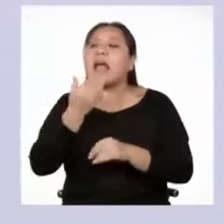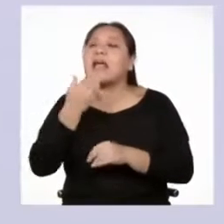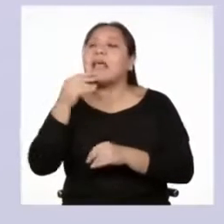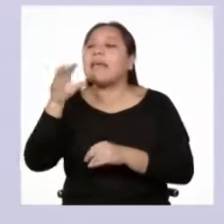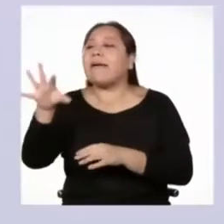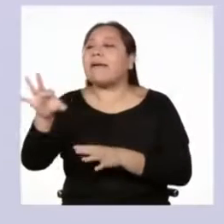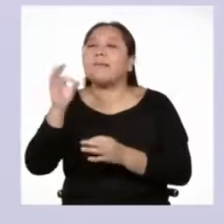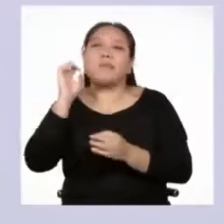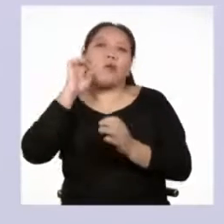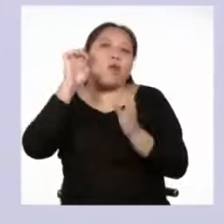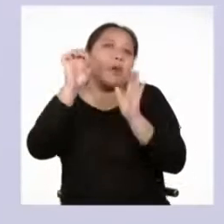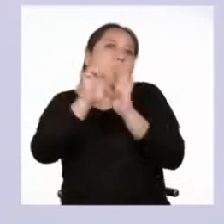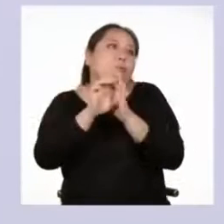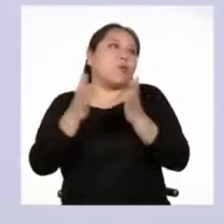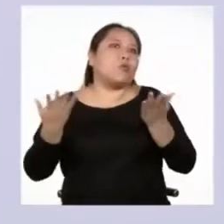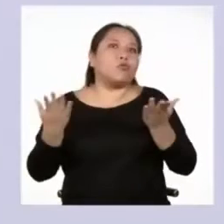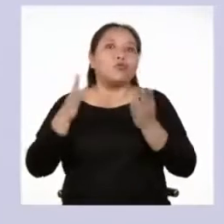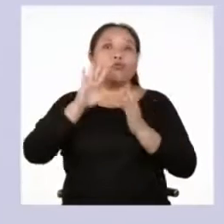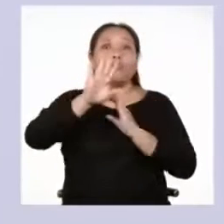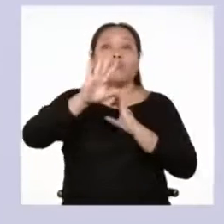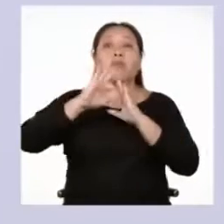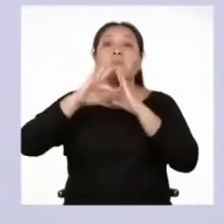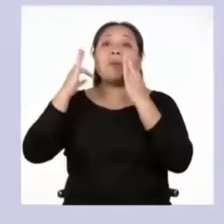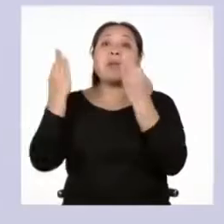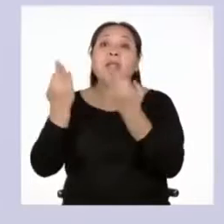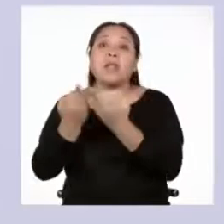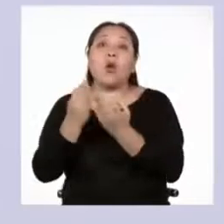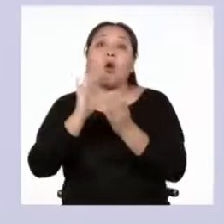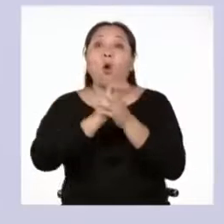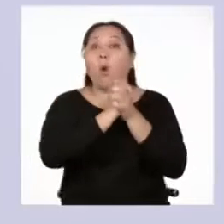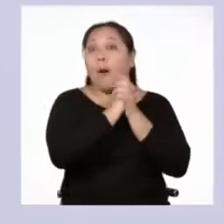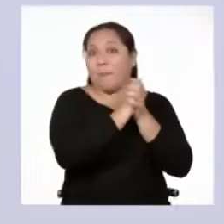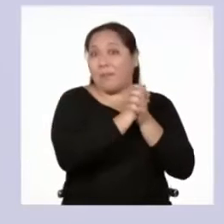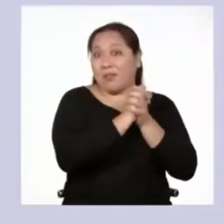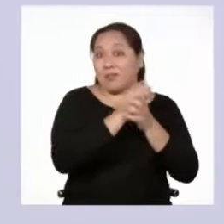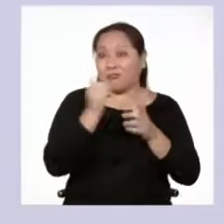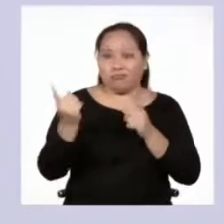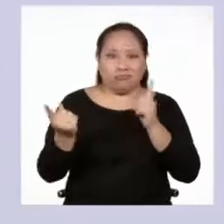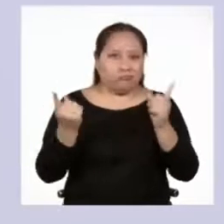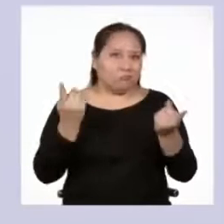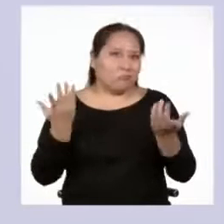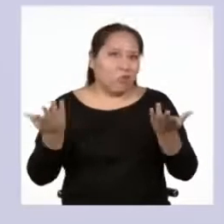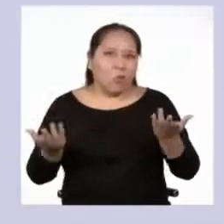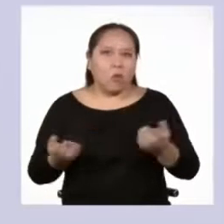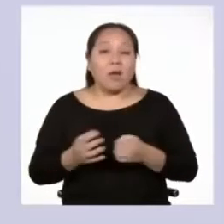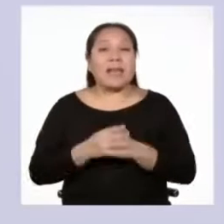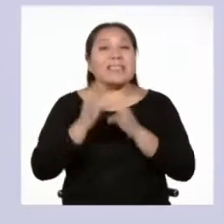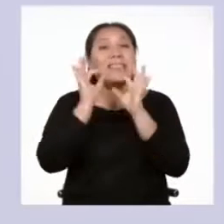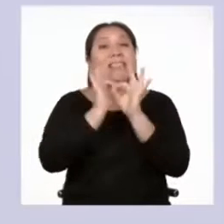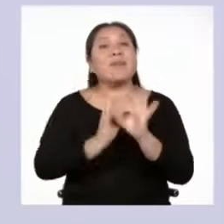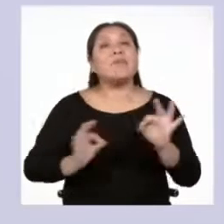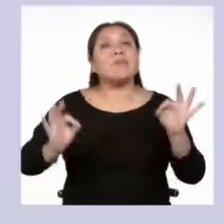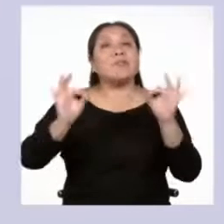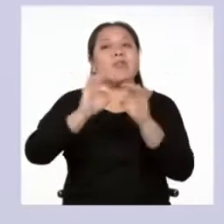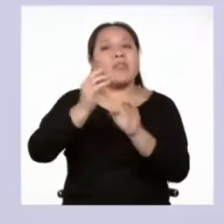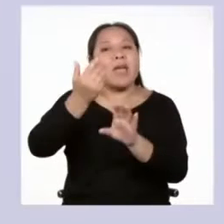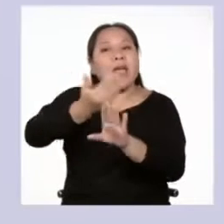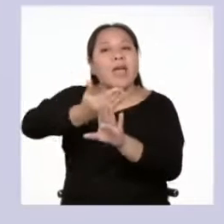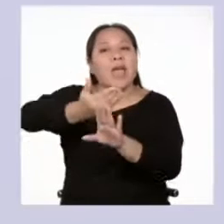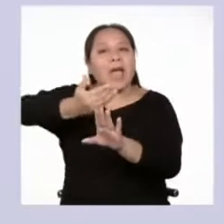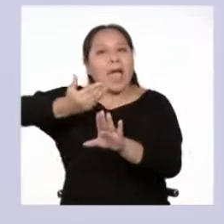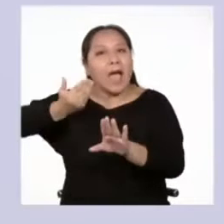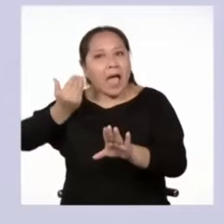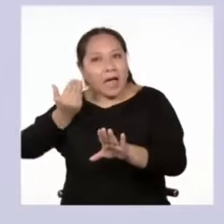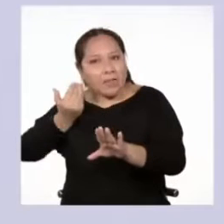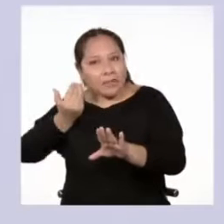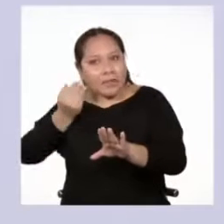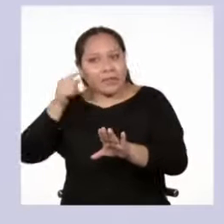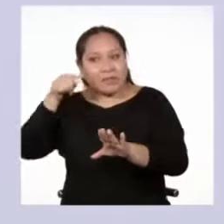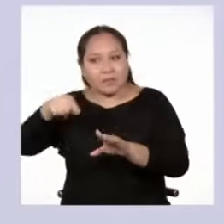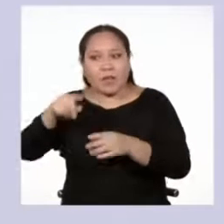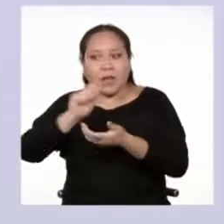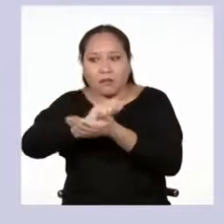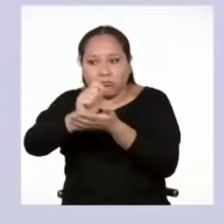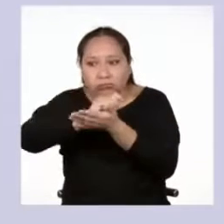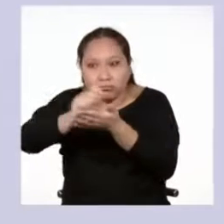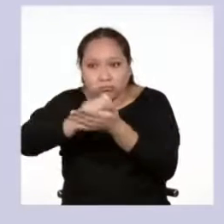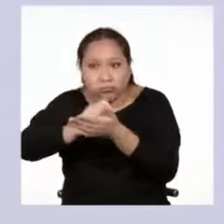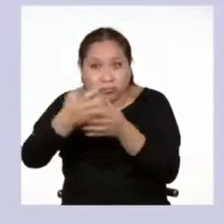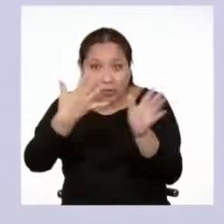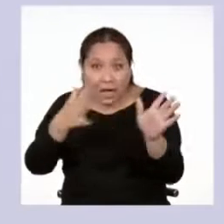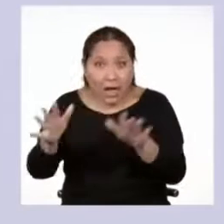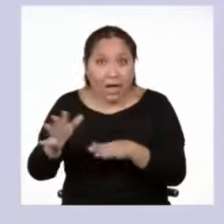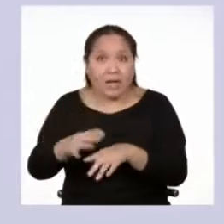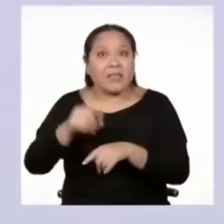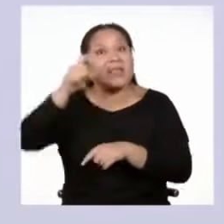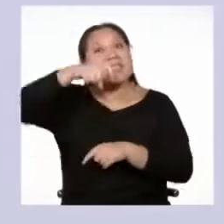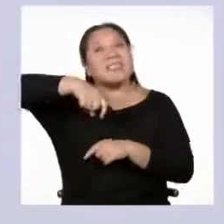Por ejemplo, pueden ser tus familiares o tus amigos. Es muy importante que antes de la elaboración de tu díptico o tríptico es necesario